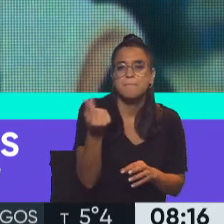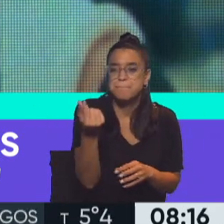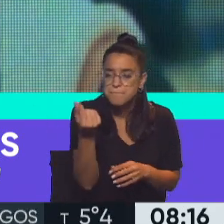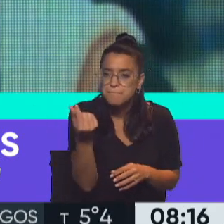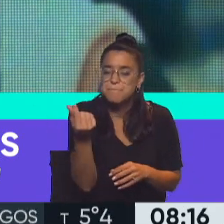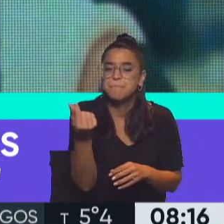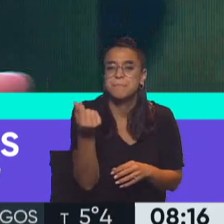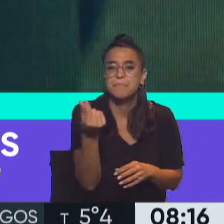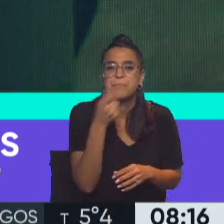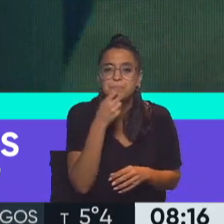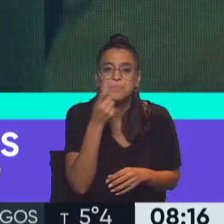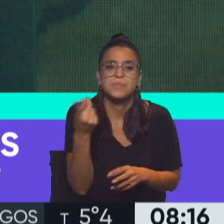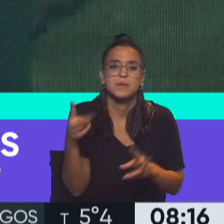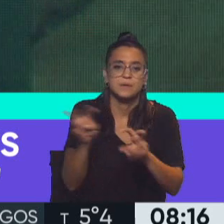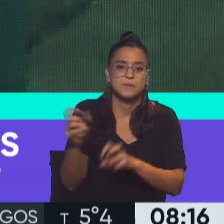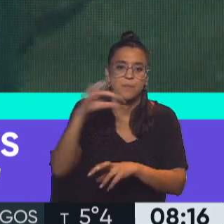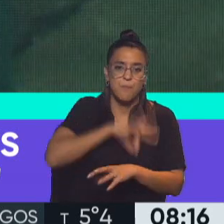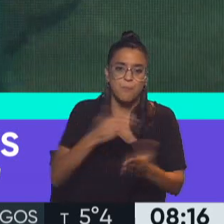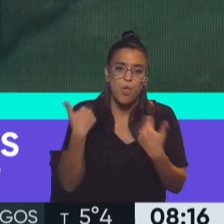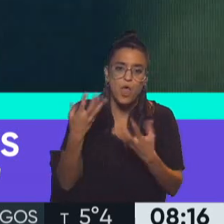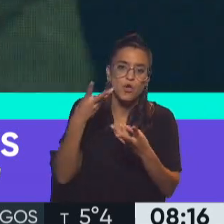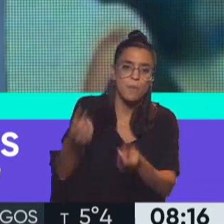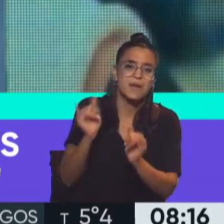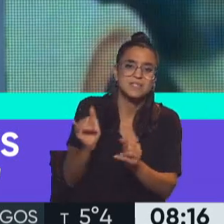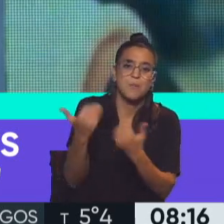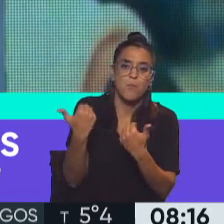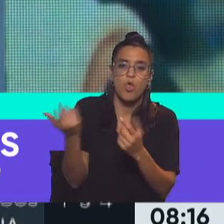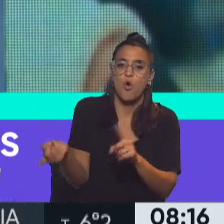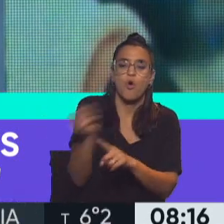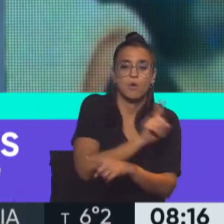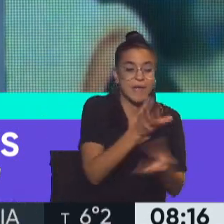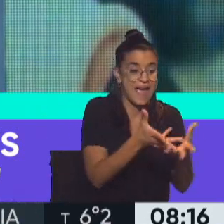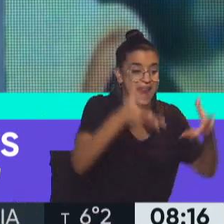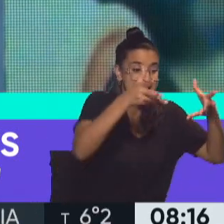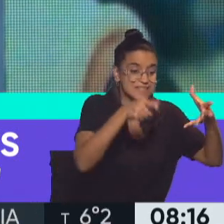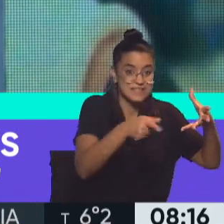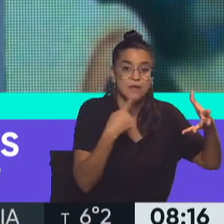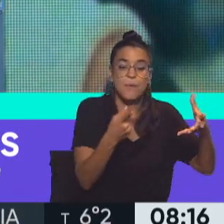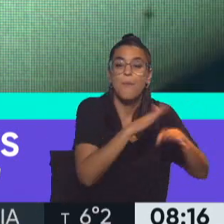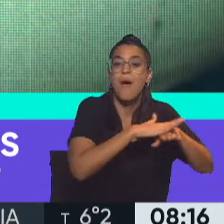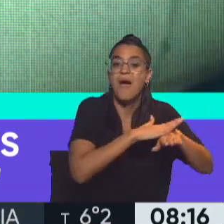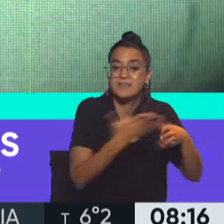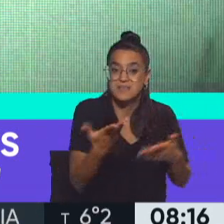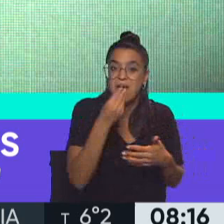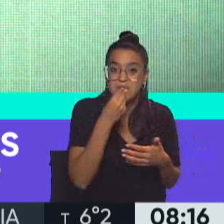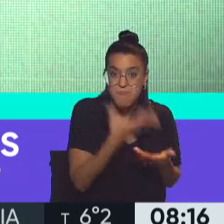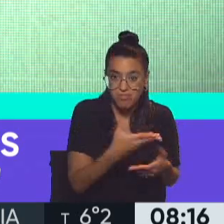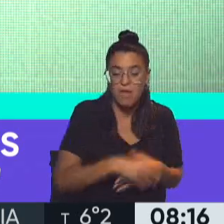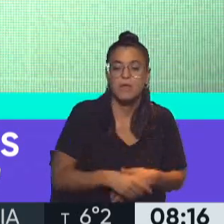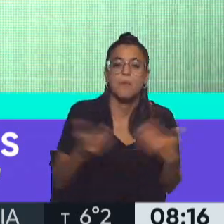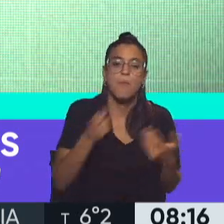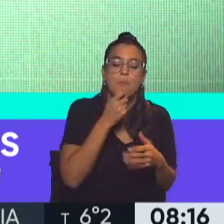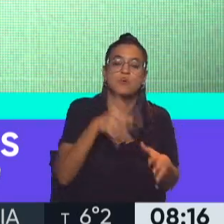decir, en realidad cruzás nivel de ingreso la capacidad de poder comprar o no comprar. contra una canasta en particular, que es la canasta Te lo básica pregunto porque alimentaria. quizás los